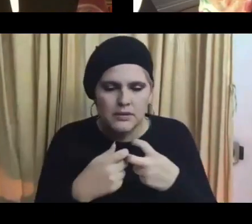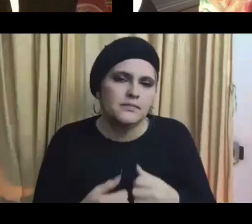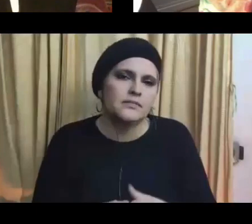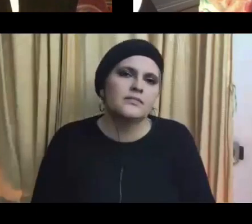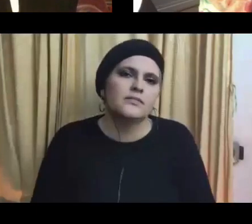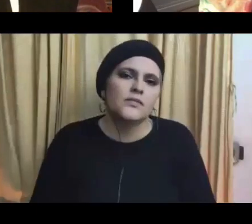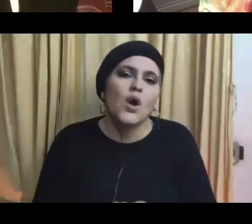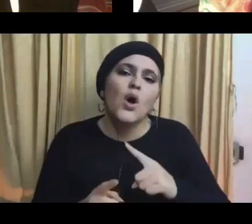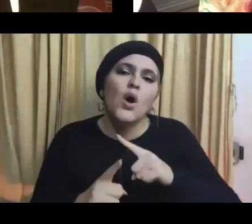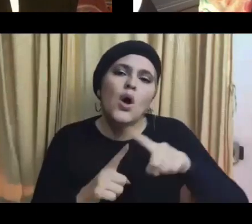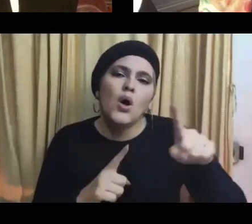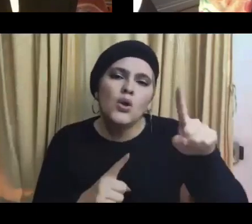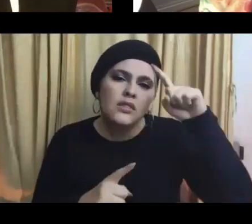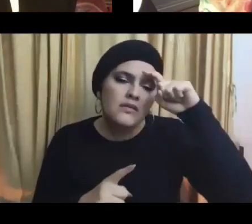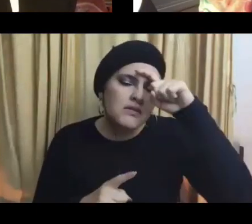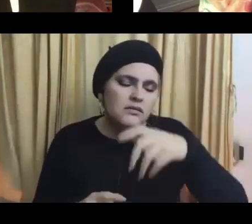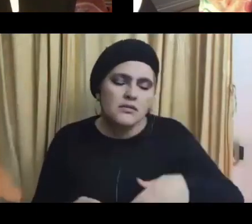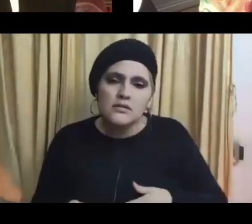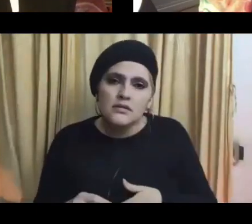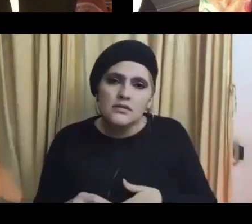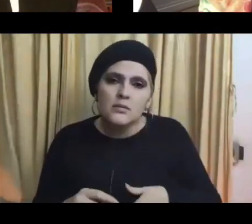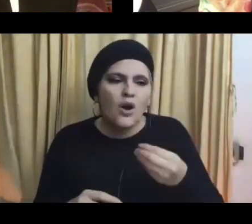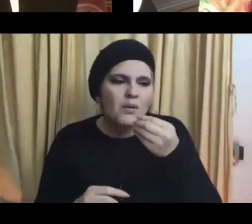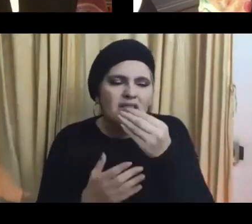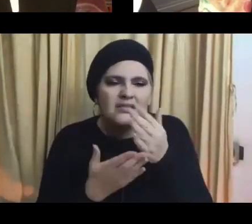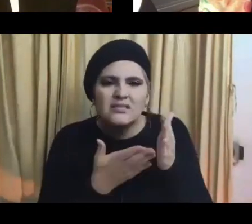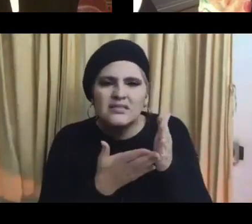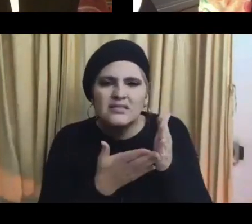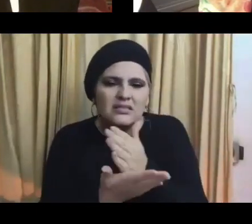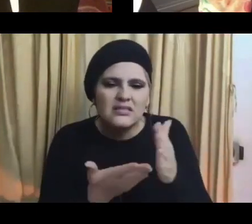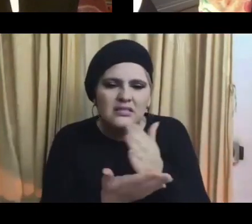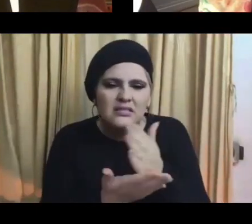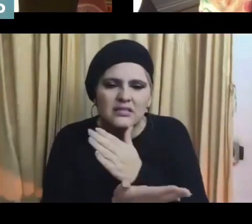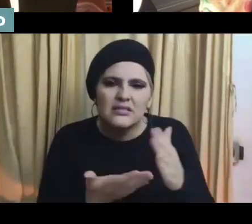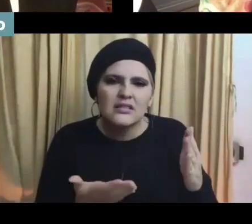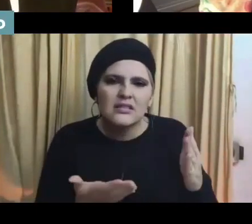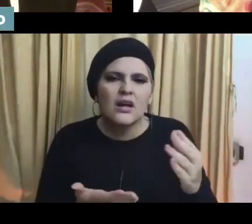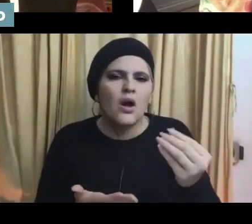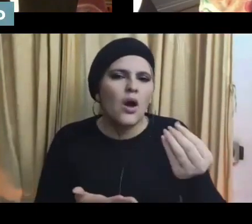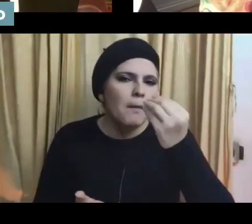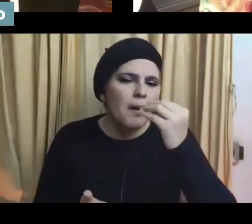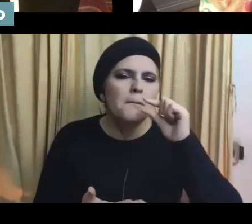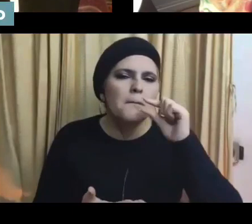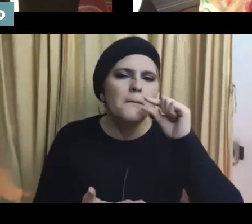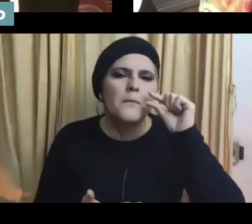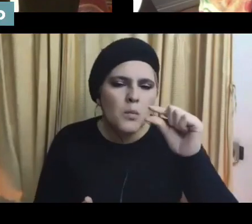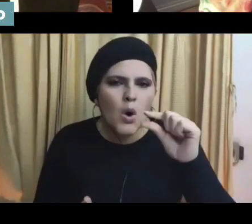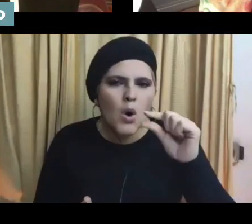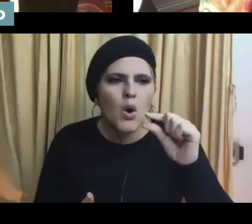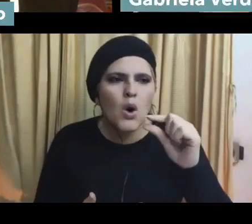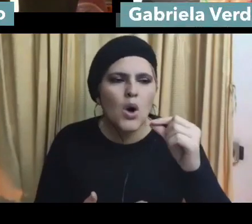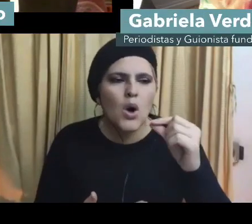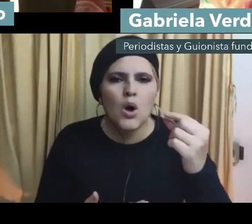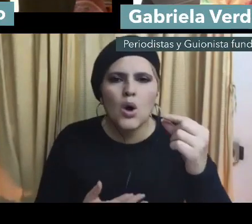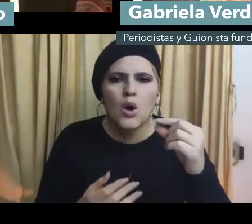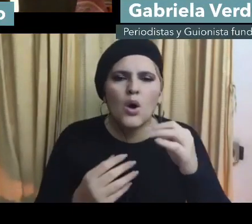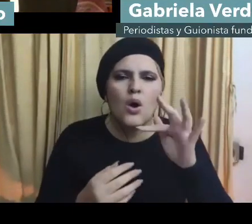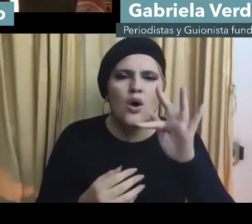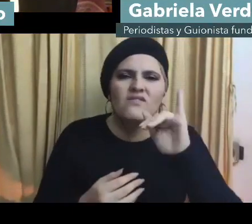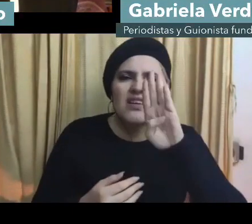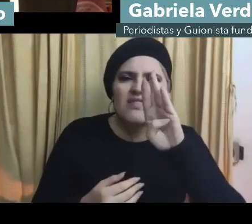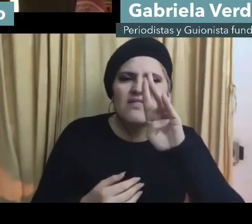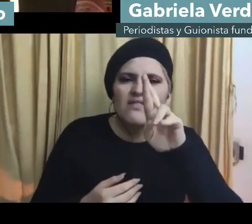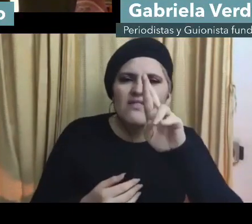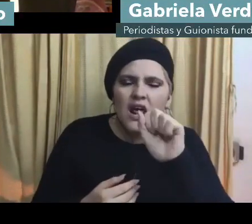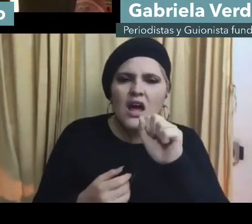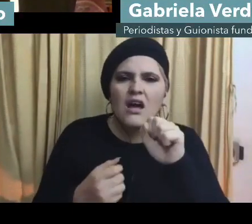misma selectividad de las comidas, el comer de poca fibra lleva a la constipación y eso es un círculo